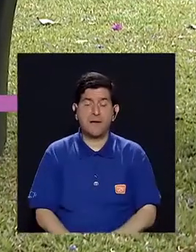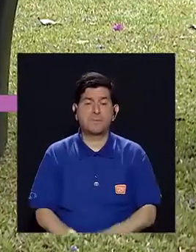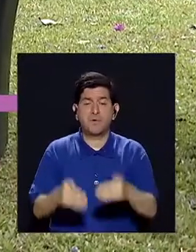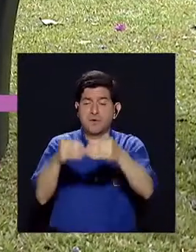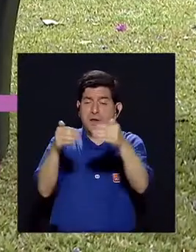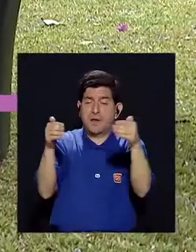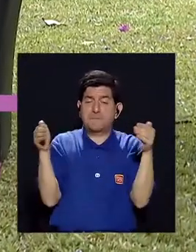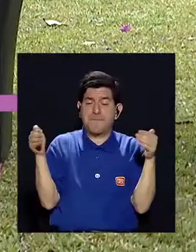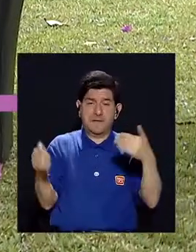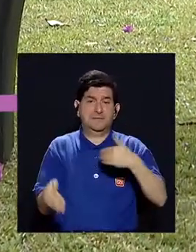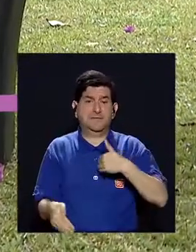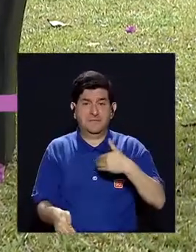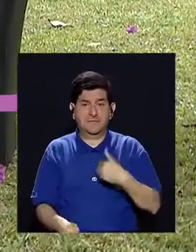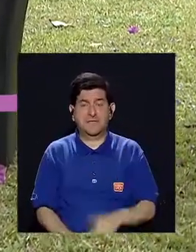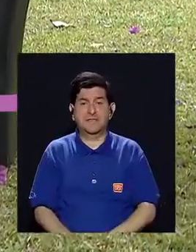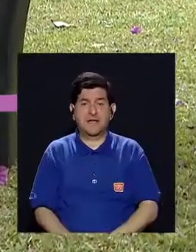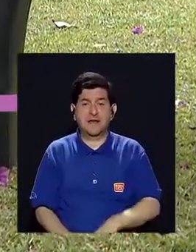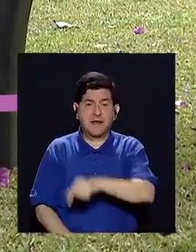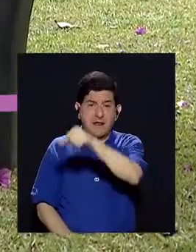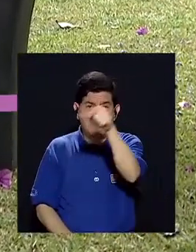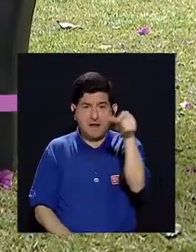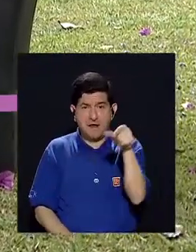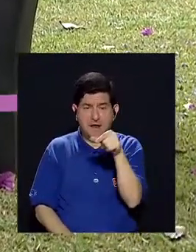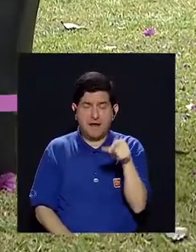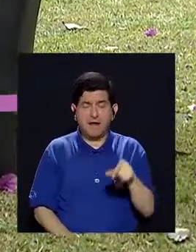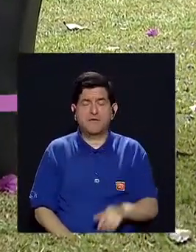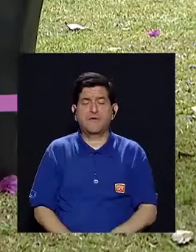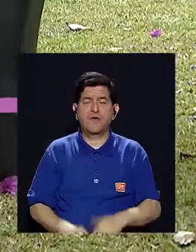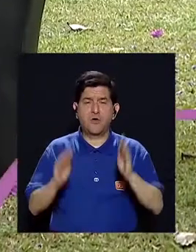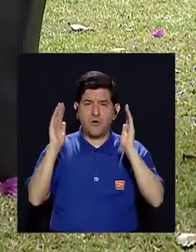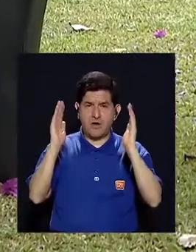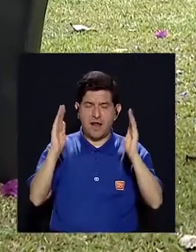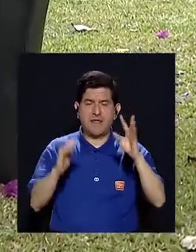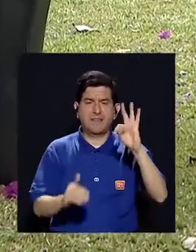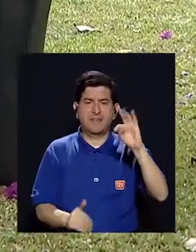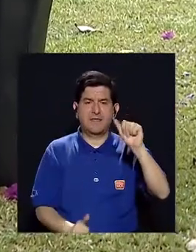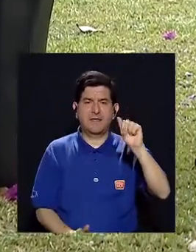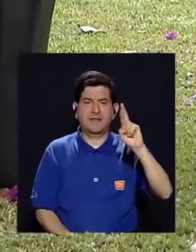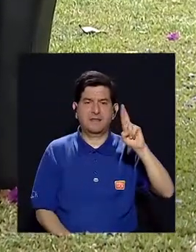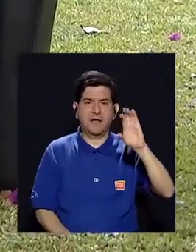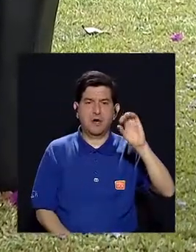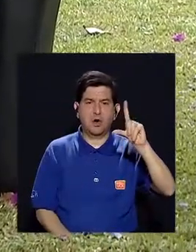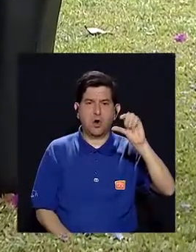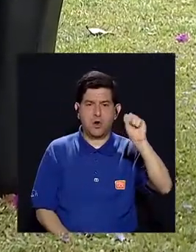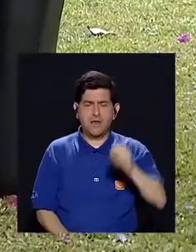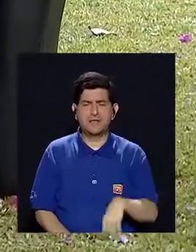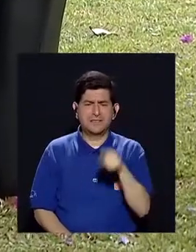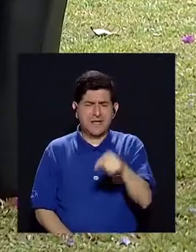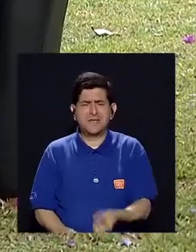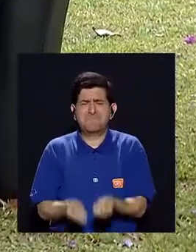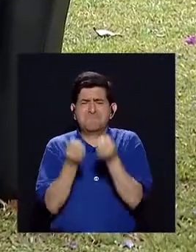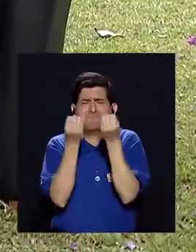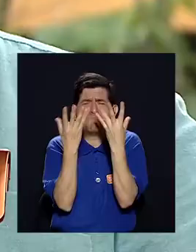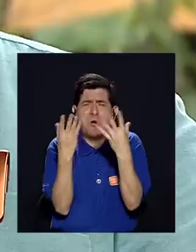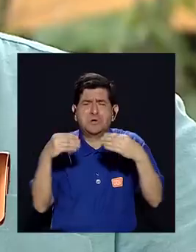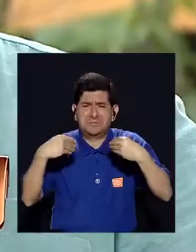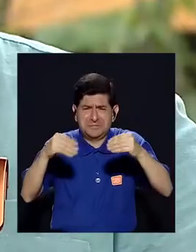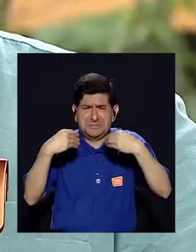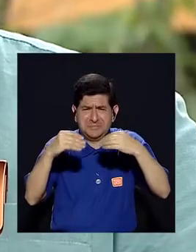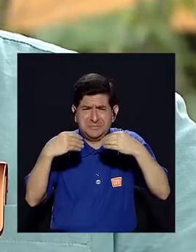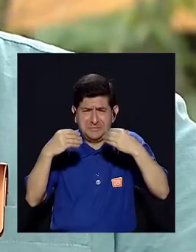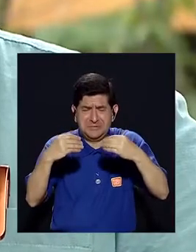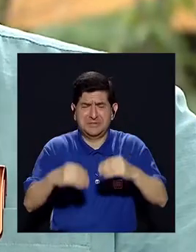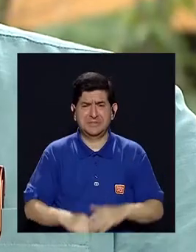a que las represas que tiene en la cuenca del Río Grande de Tárcoles están llenas de plásticos,